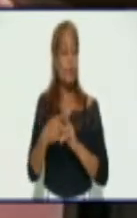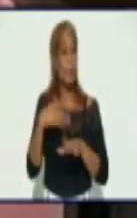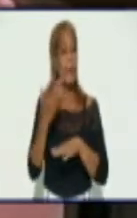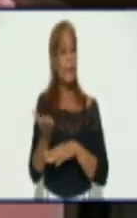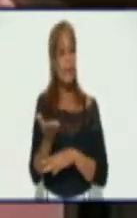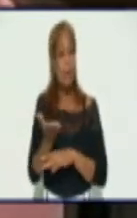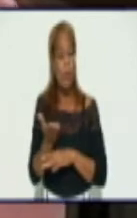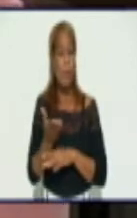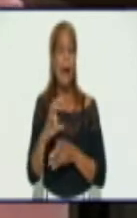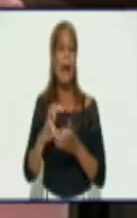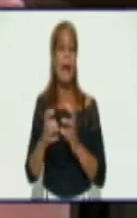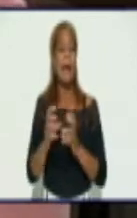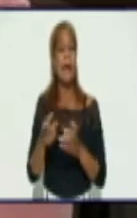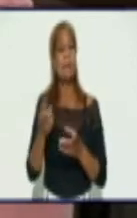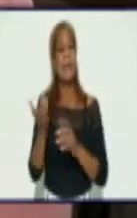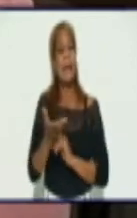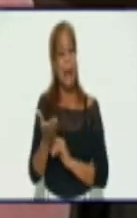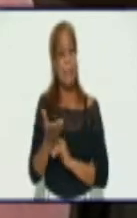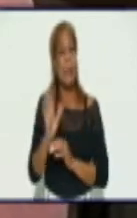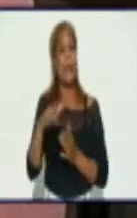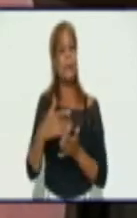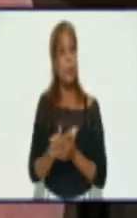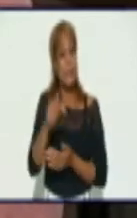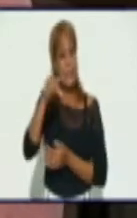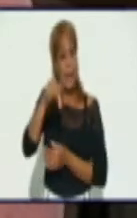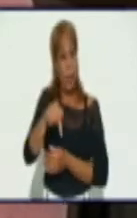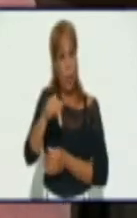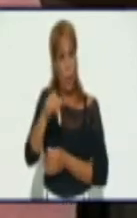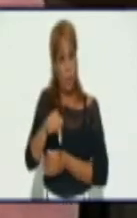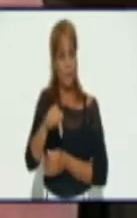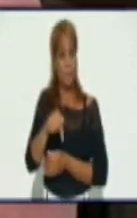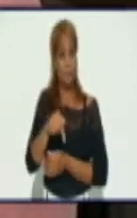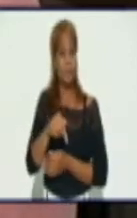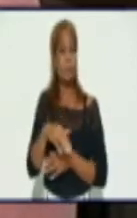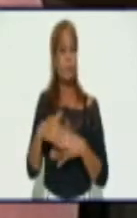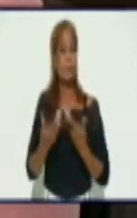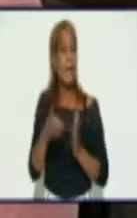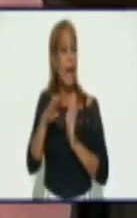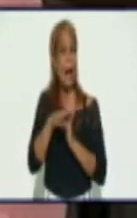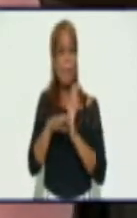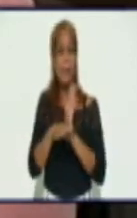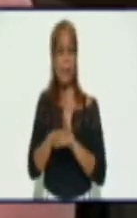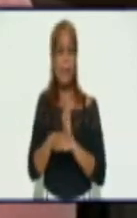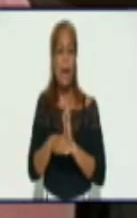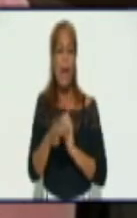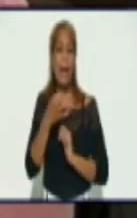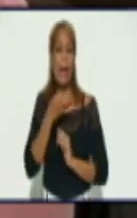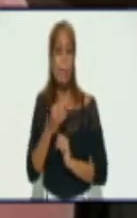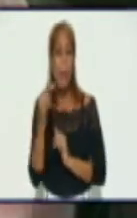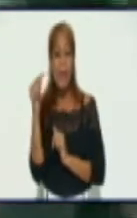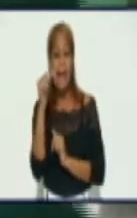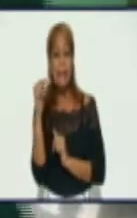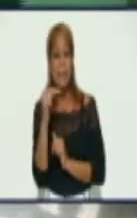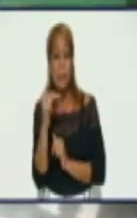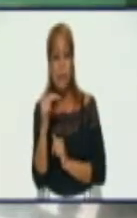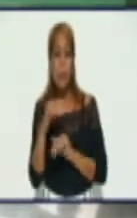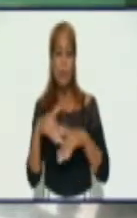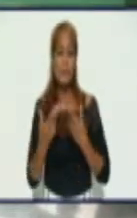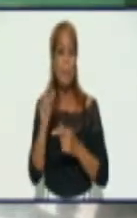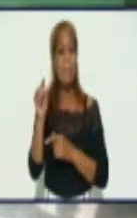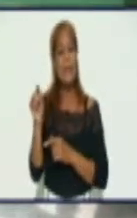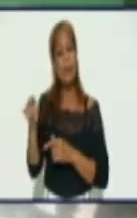servicio como debe ser. Doctora, por tanto, hoy estamos apelando, perdóname, sí, Yunel, a medidas como la disminución de la movilidad, como